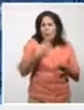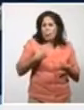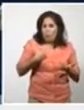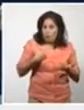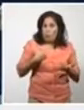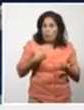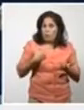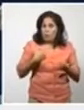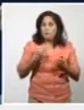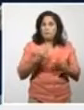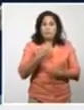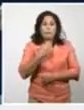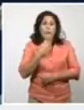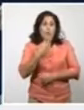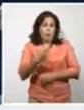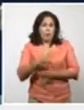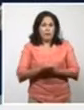Bueno,